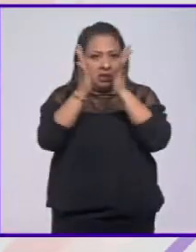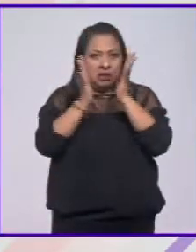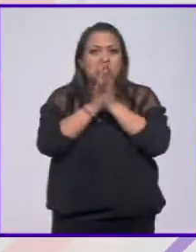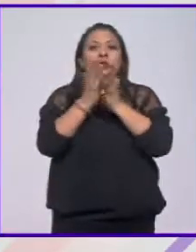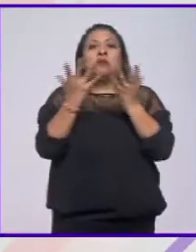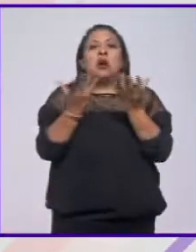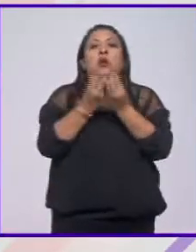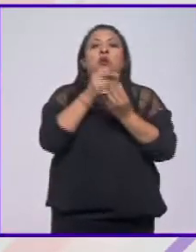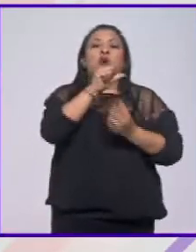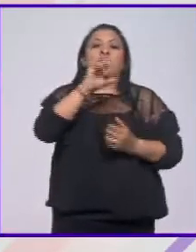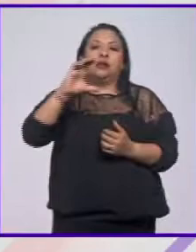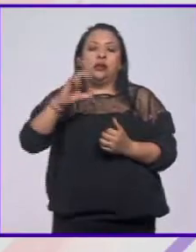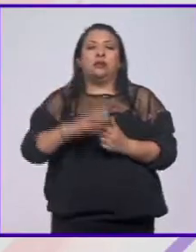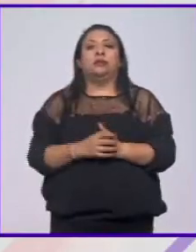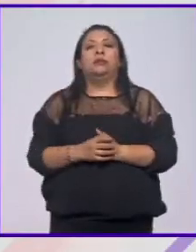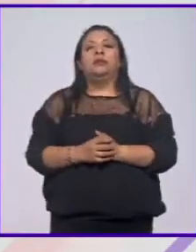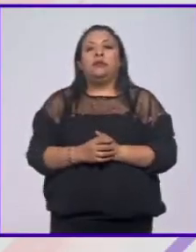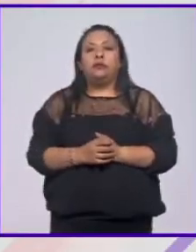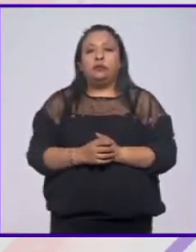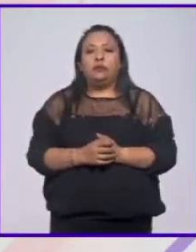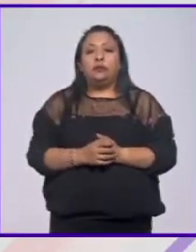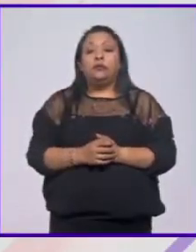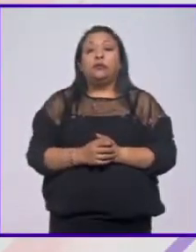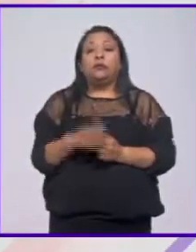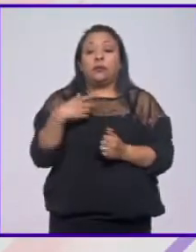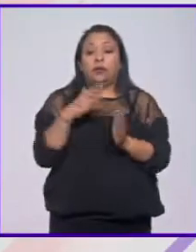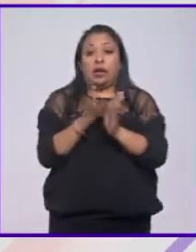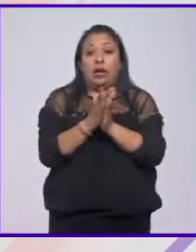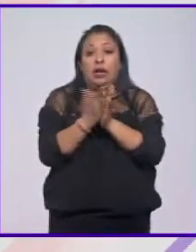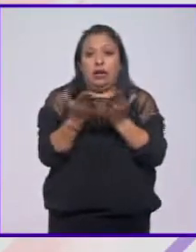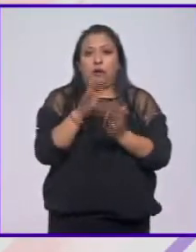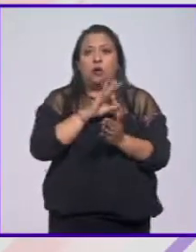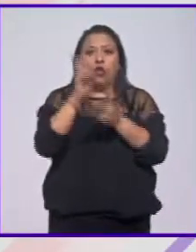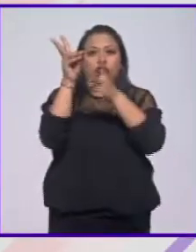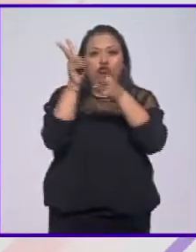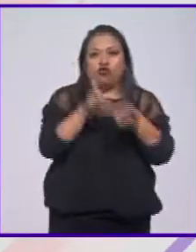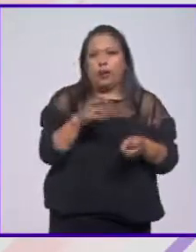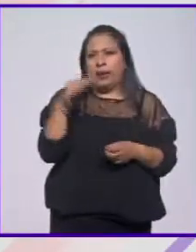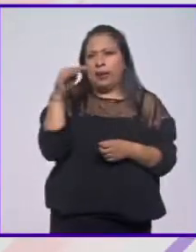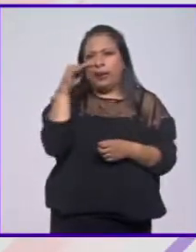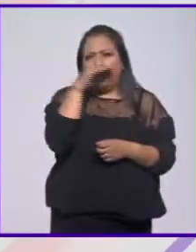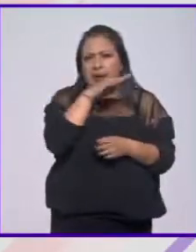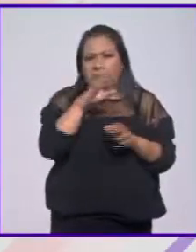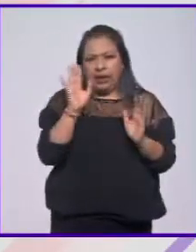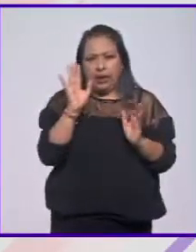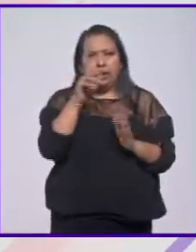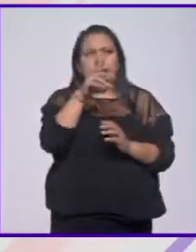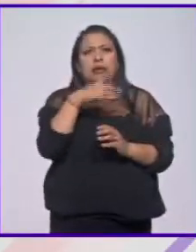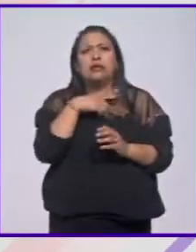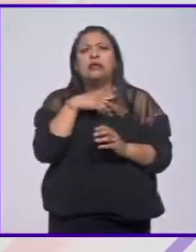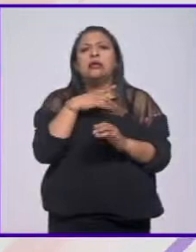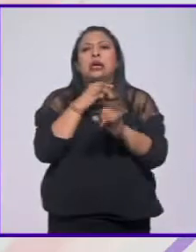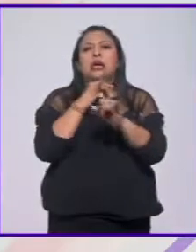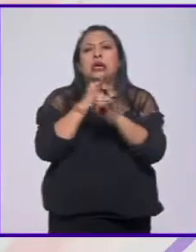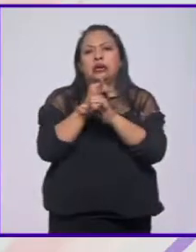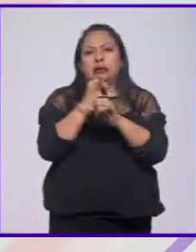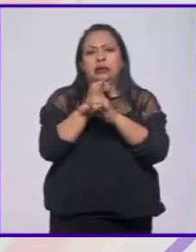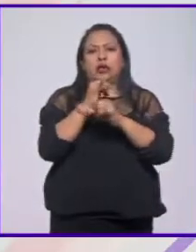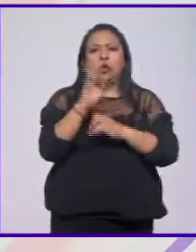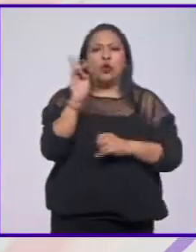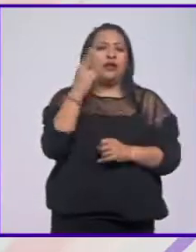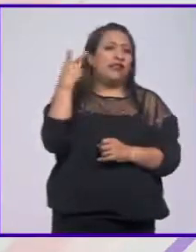con sociedad civil. El libro se puede descargar gratuitamente en la página de la